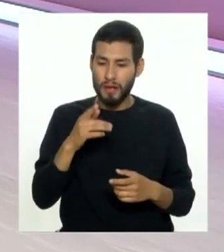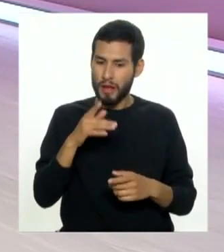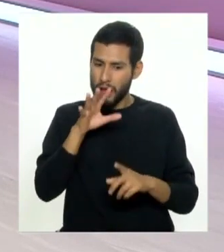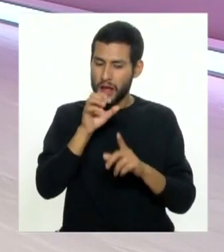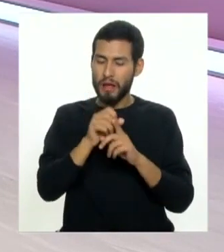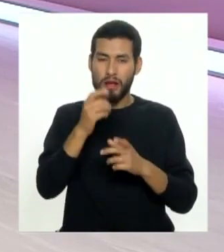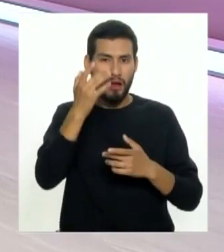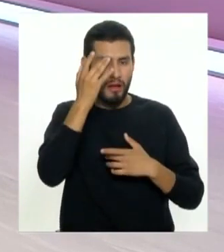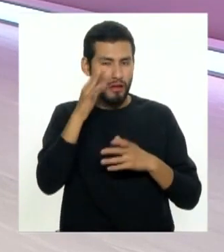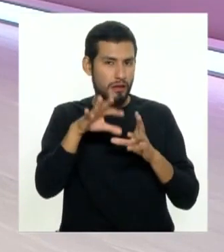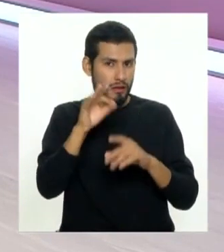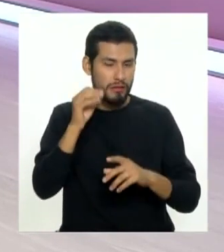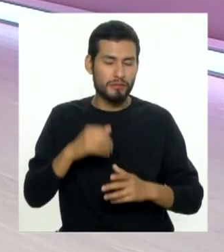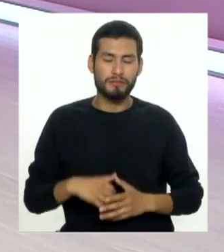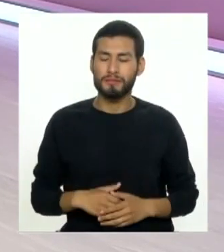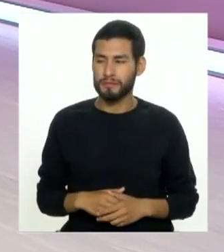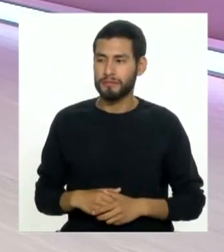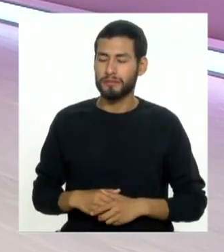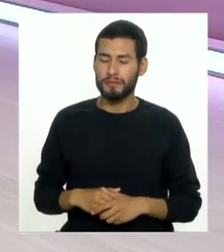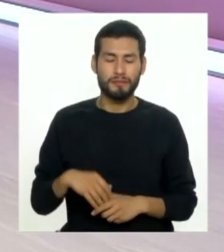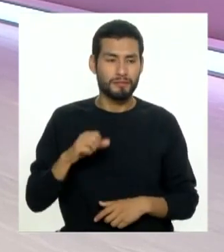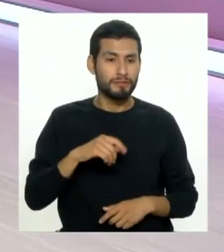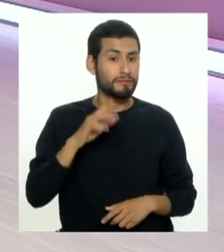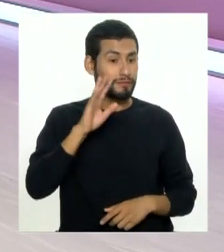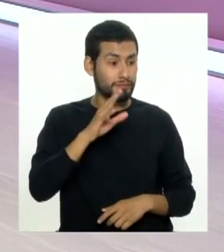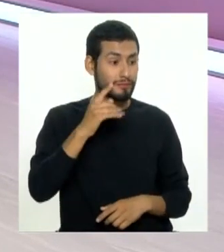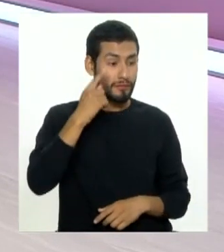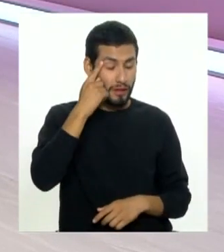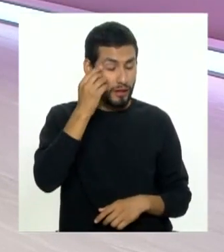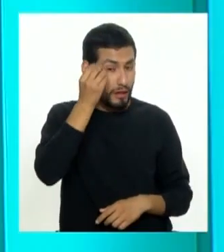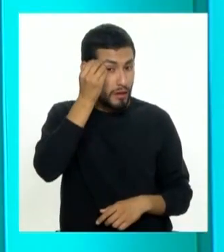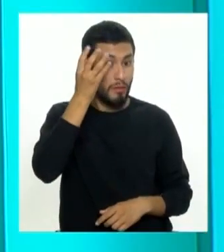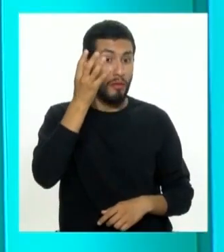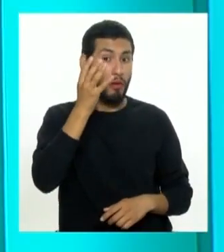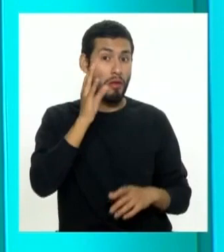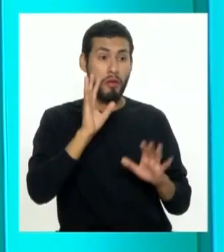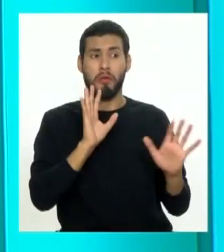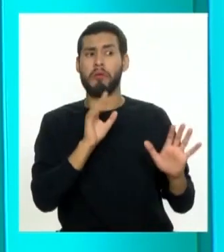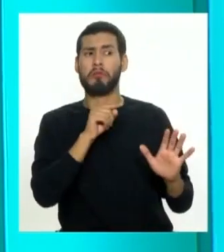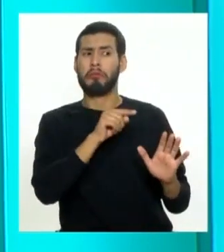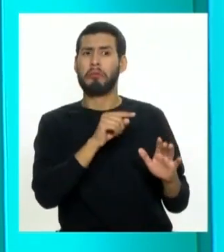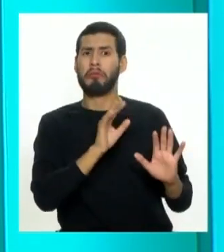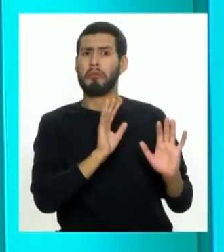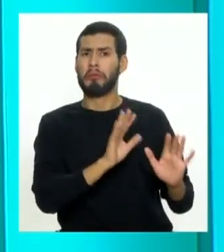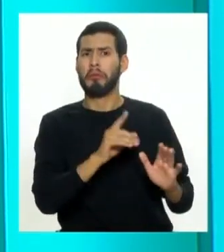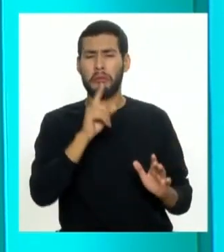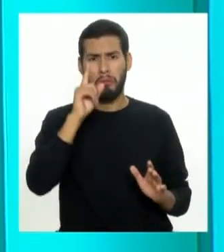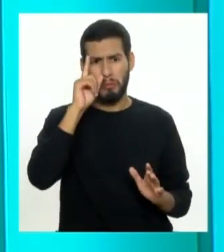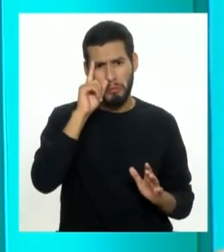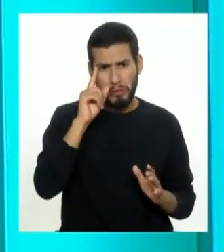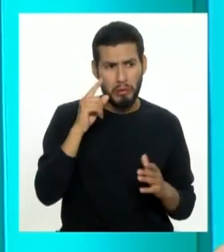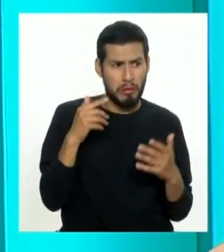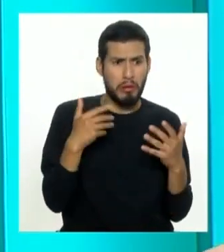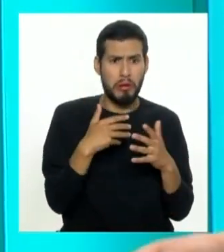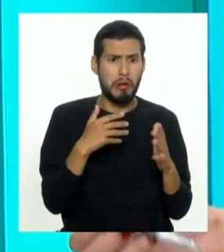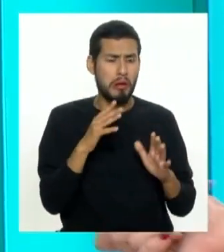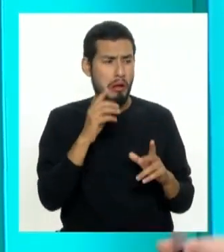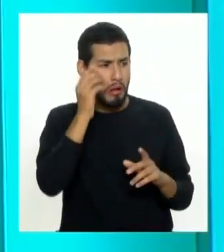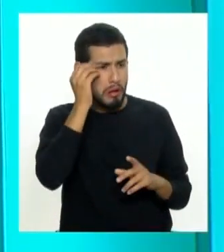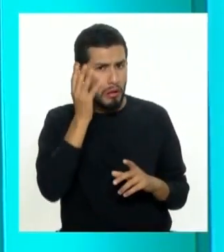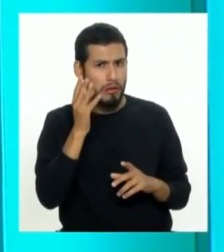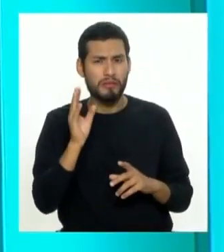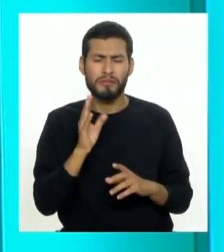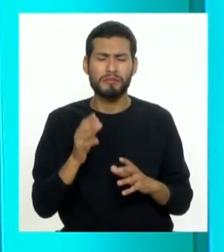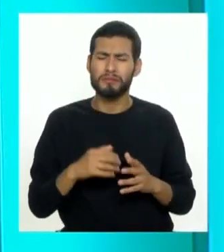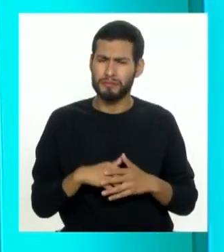diagnóstico. En realidad lo que hay que dejar de estigmatizar a esta enfermedad, que deje de ser un tabú. Más de